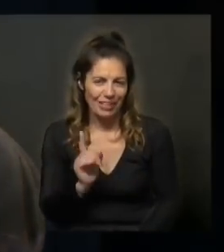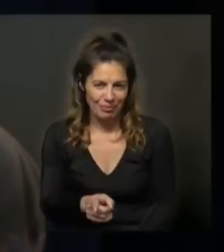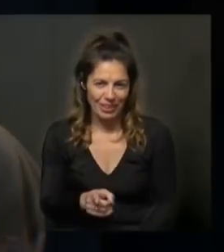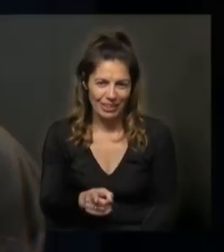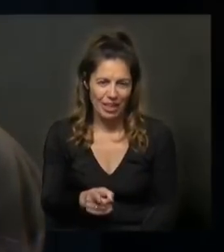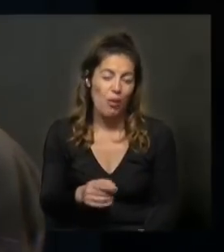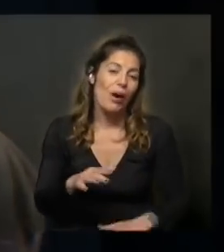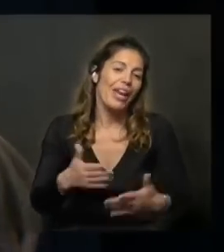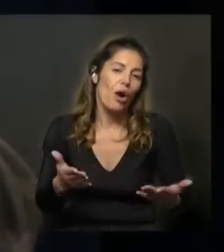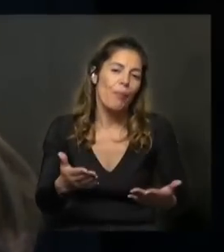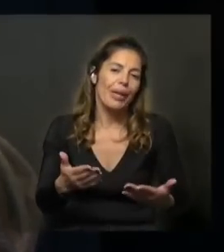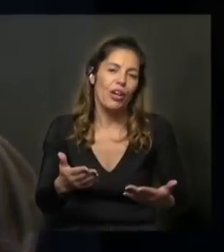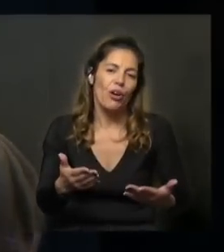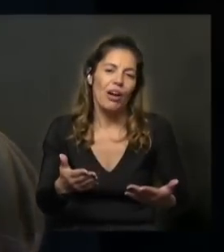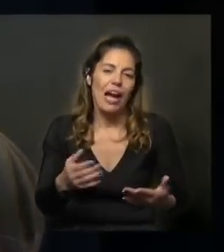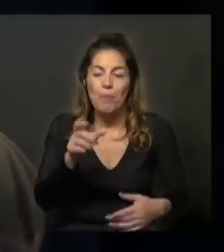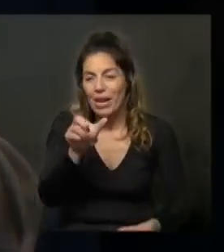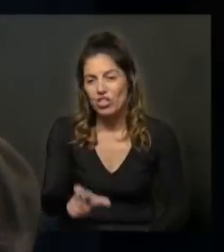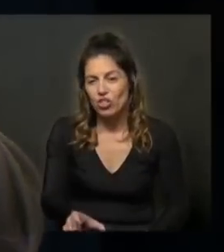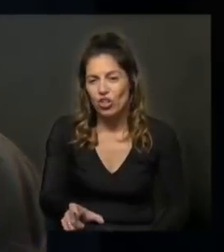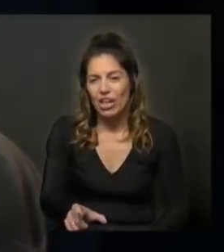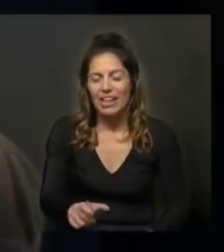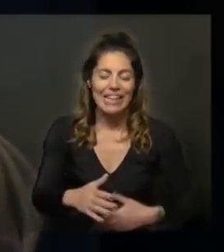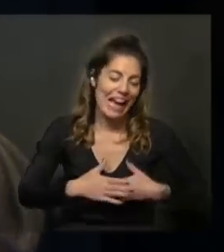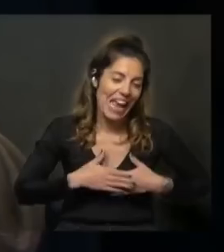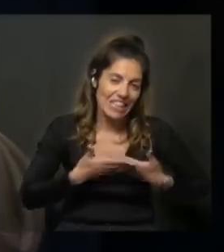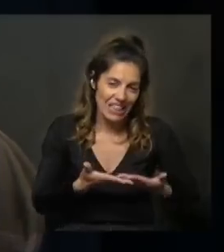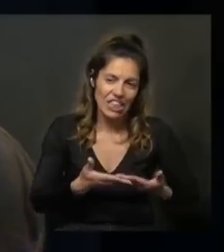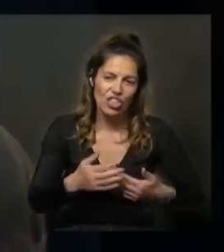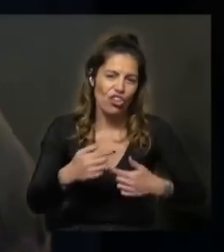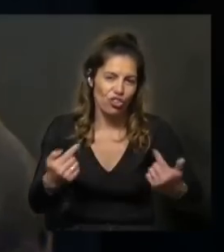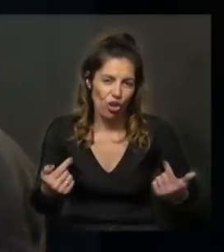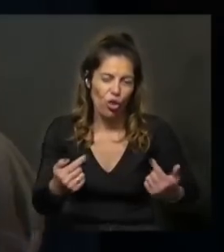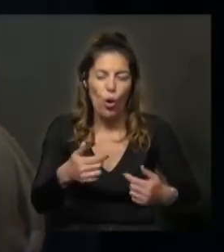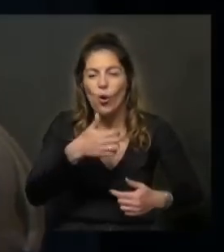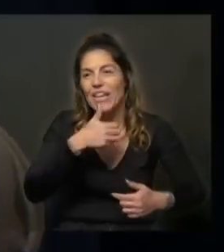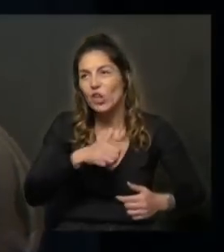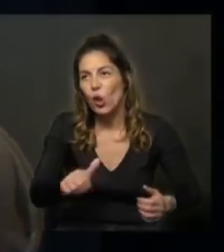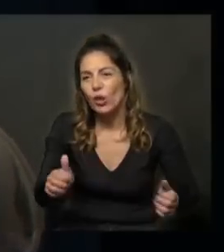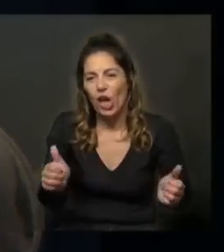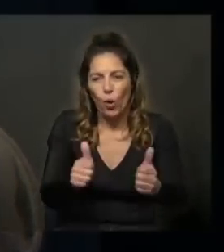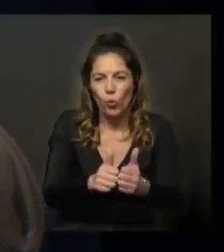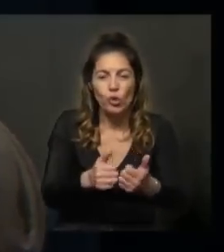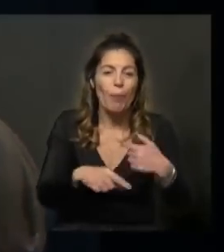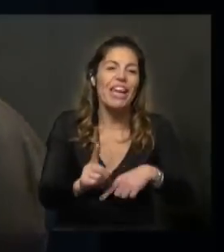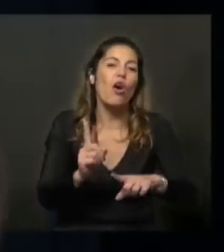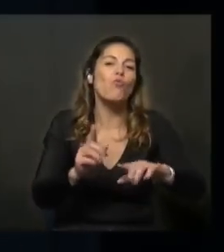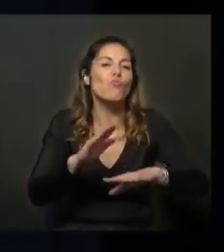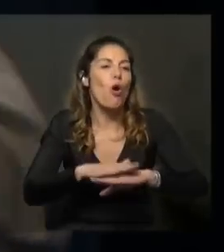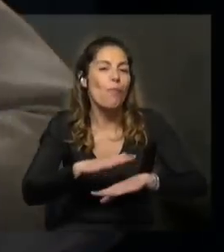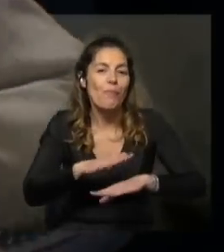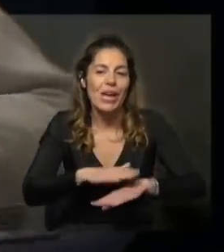realidad hay gente que tiene mucho cariño que tiene la historia juntos que pero en algún momento